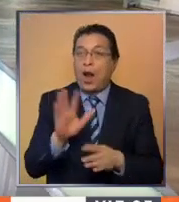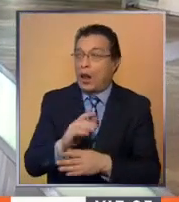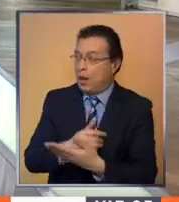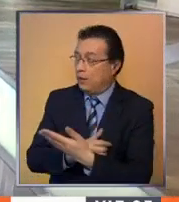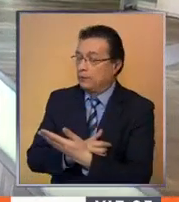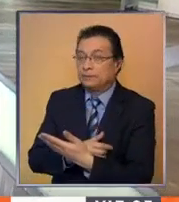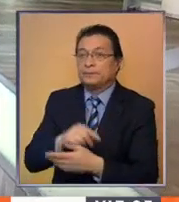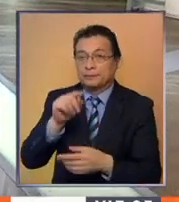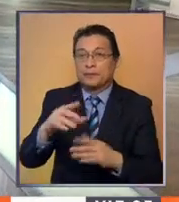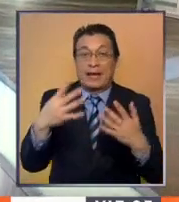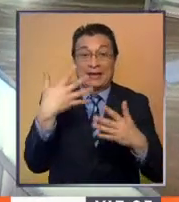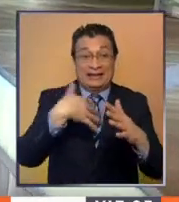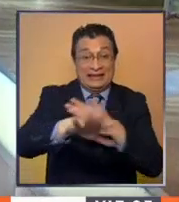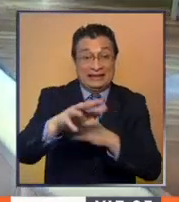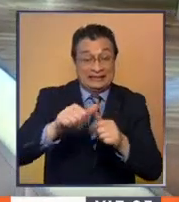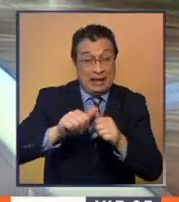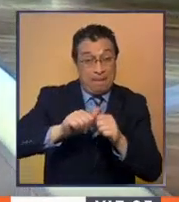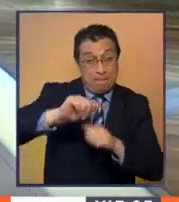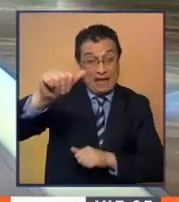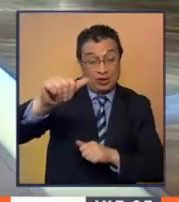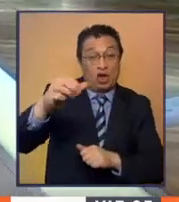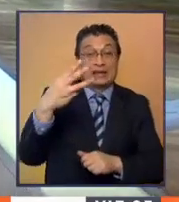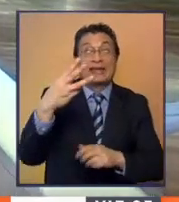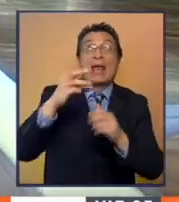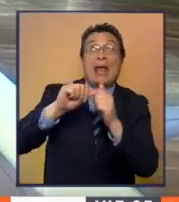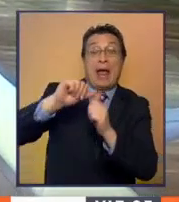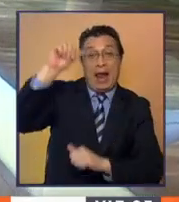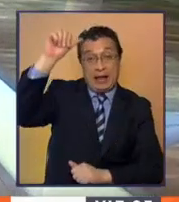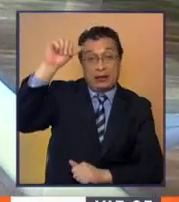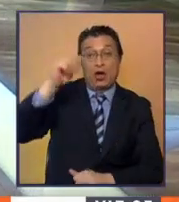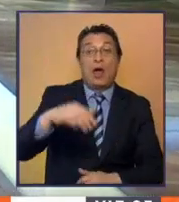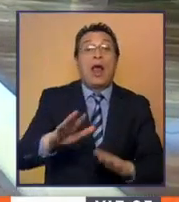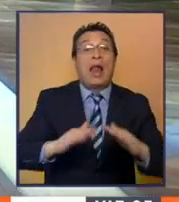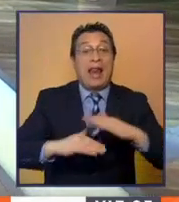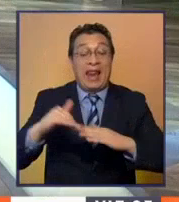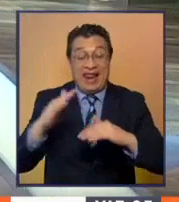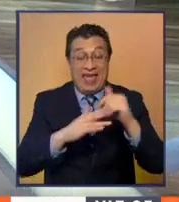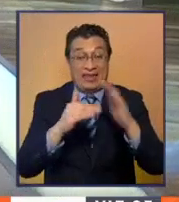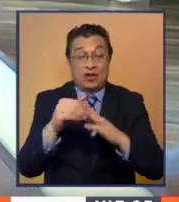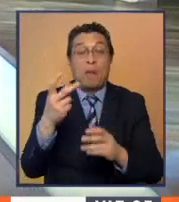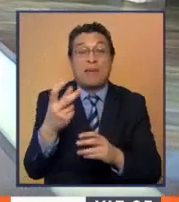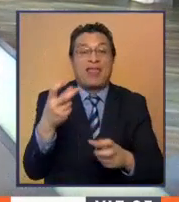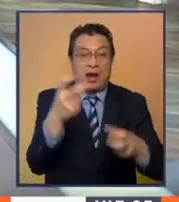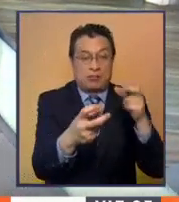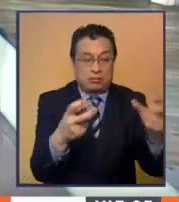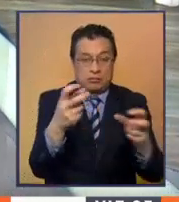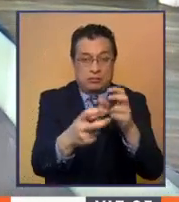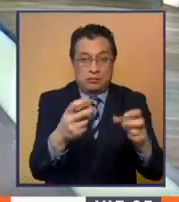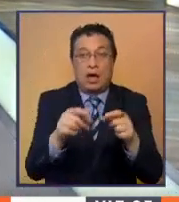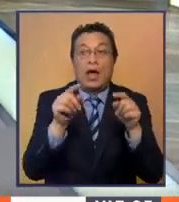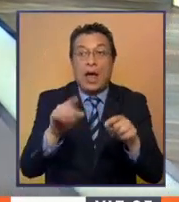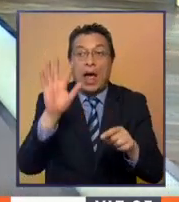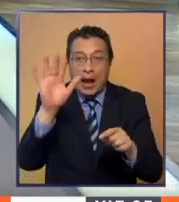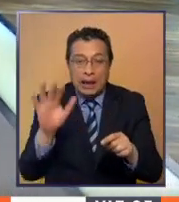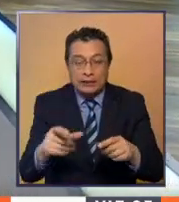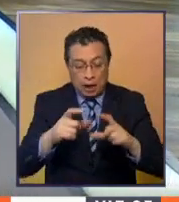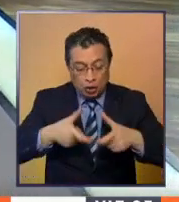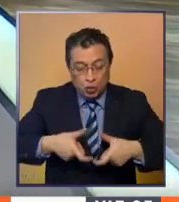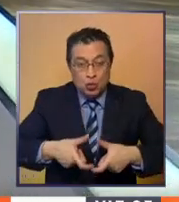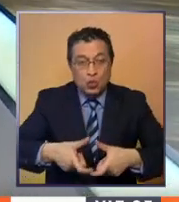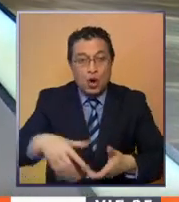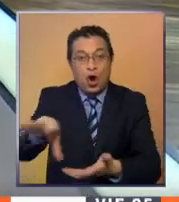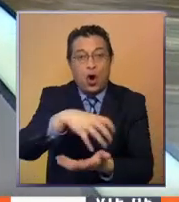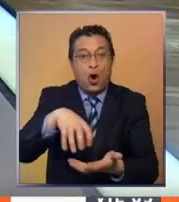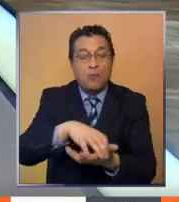Tiene 15 metros de largo y casi 3 de alto, de ladrillos y piedras. Son algunas de las características del túnel encontrado en la comuna